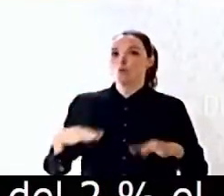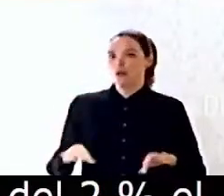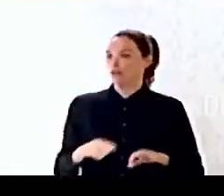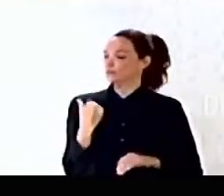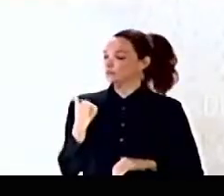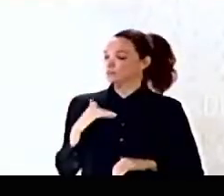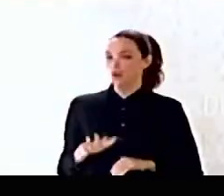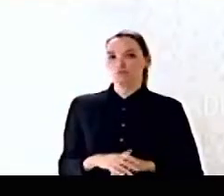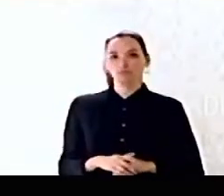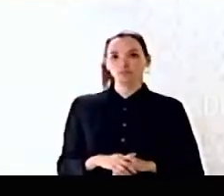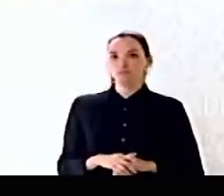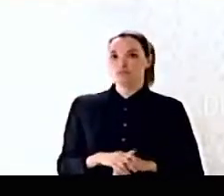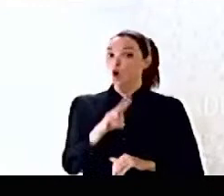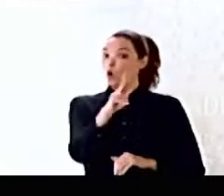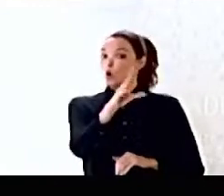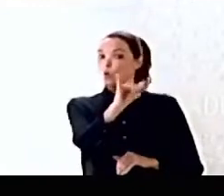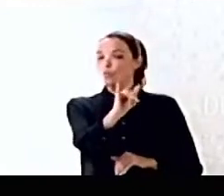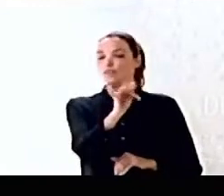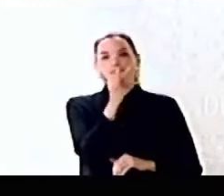Las UCI todavía no.